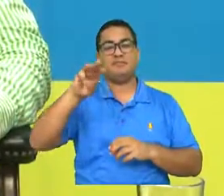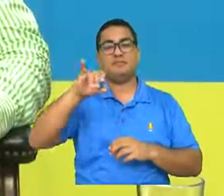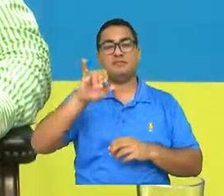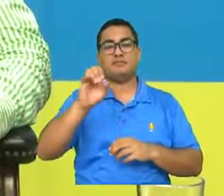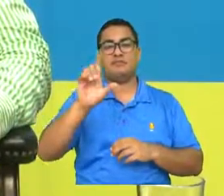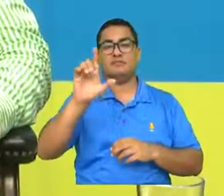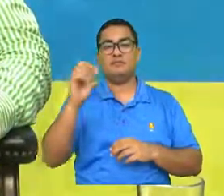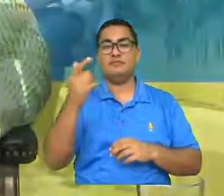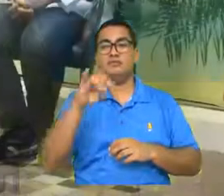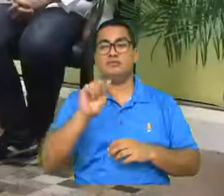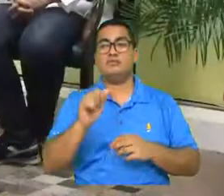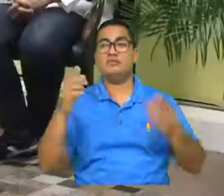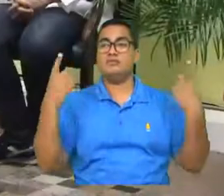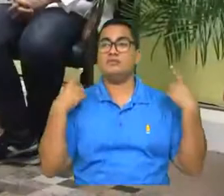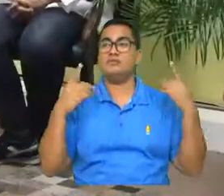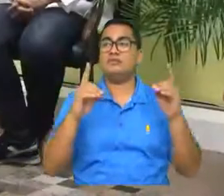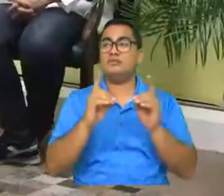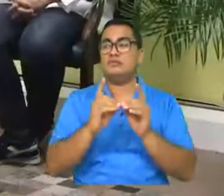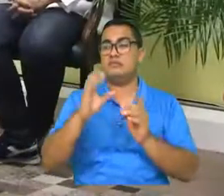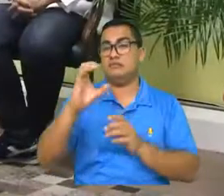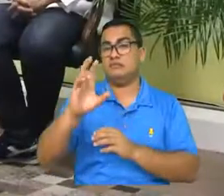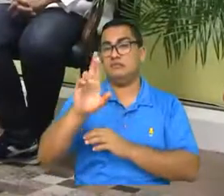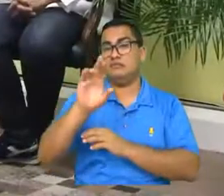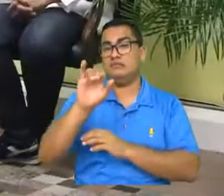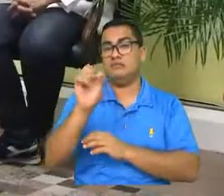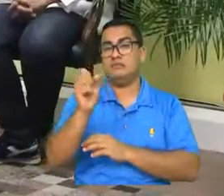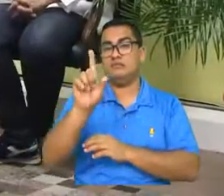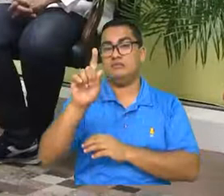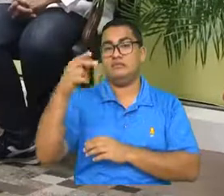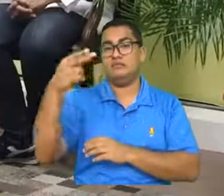llama? Cristian Toledo,